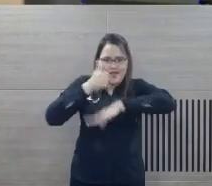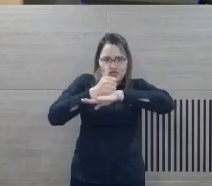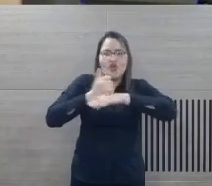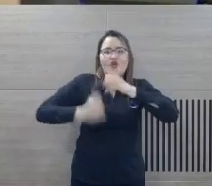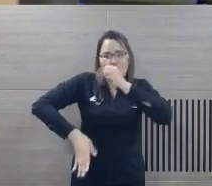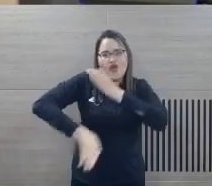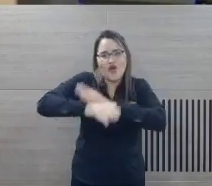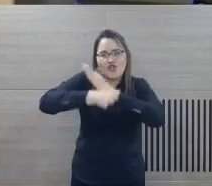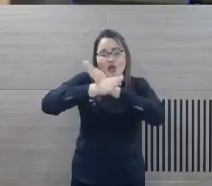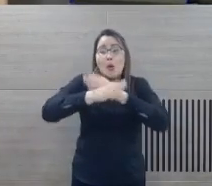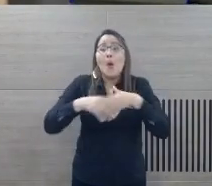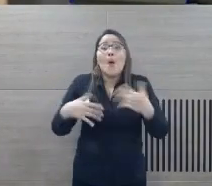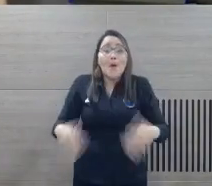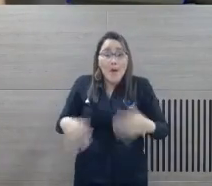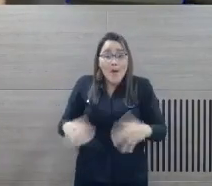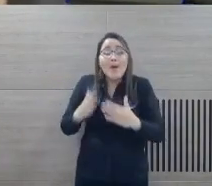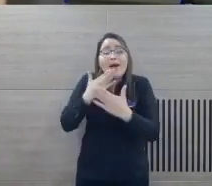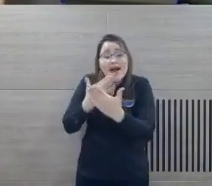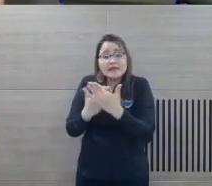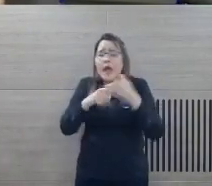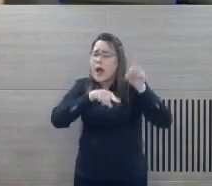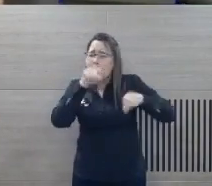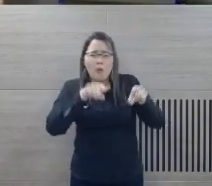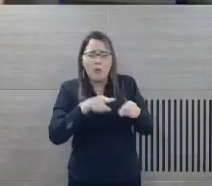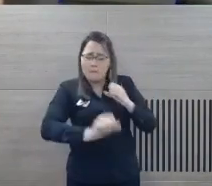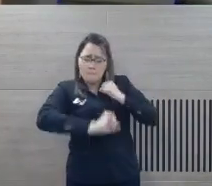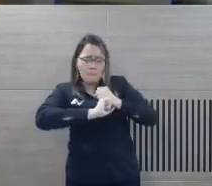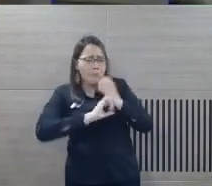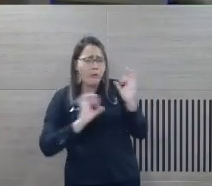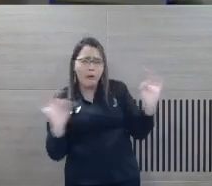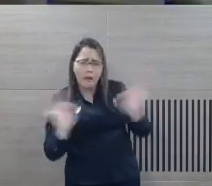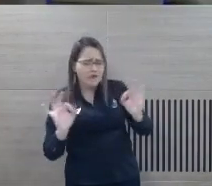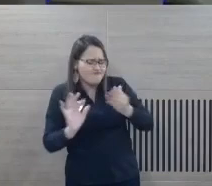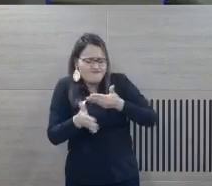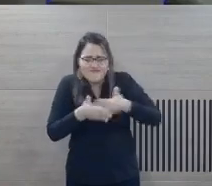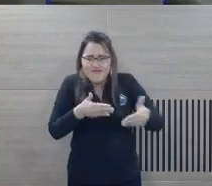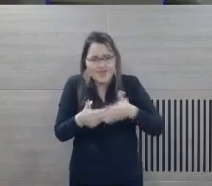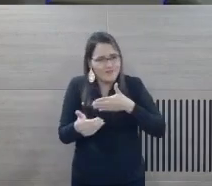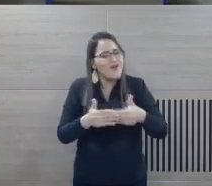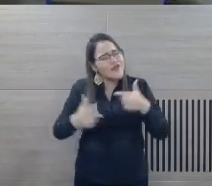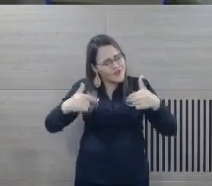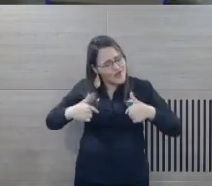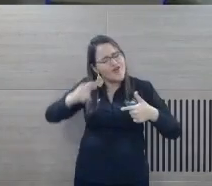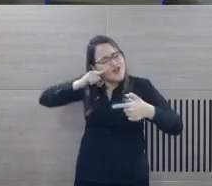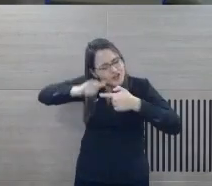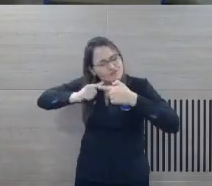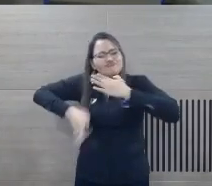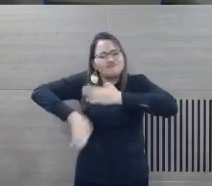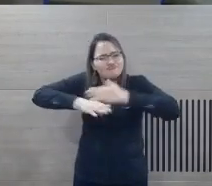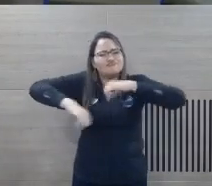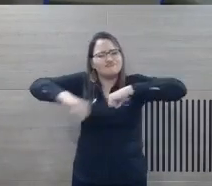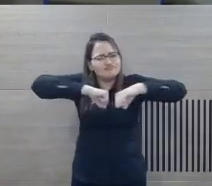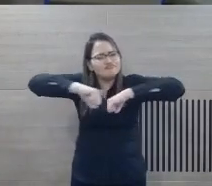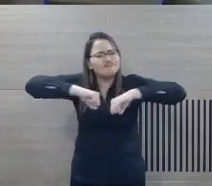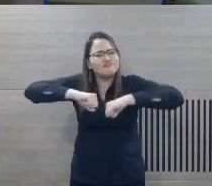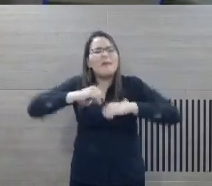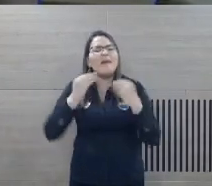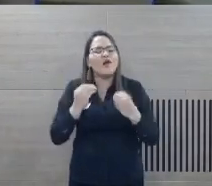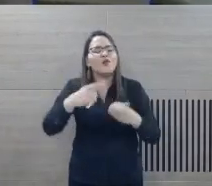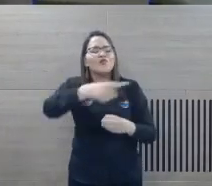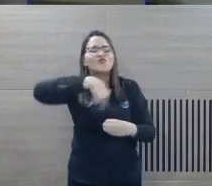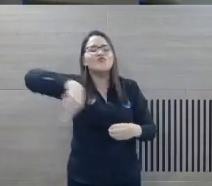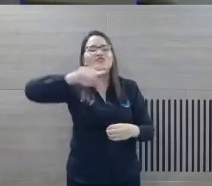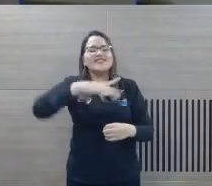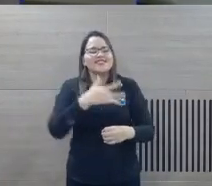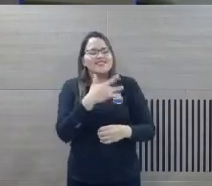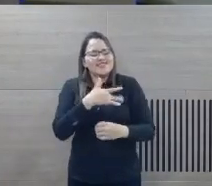estos 4 años para hacernos sentir orgullosos de esta institución. De esta universidad, de esta alma mater. Alma mater significa